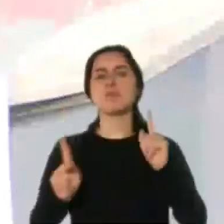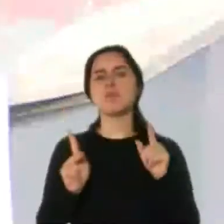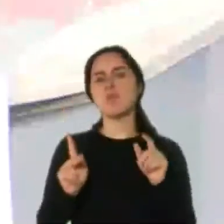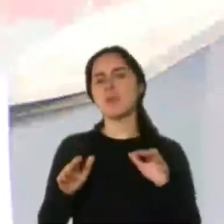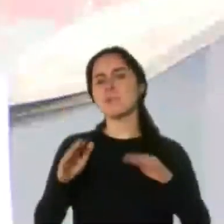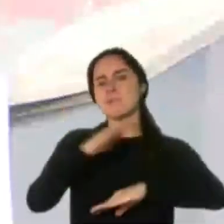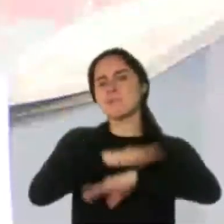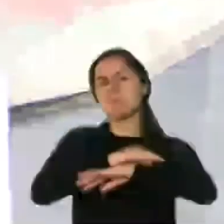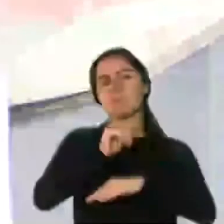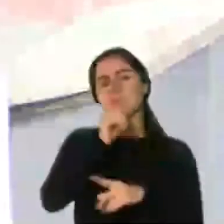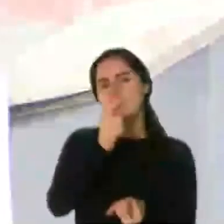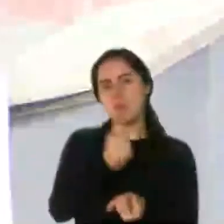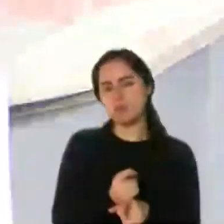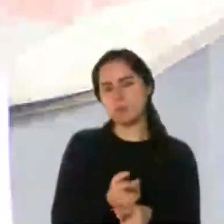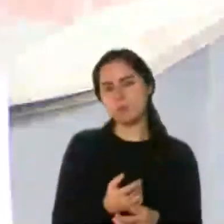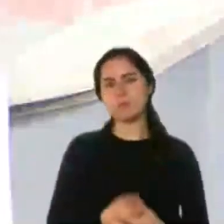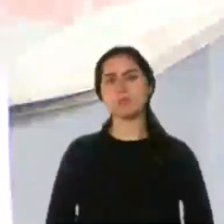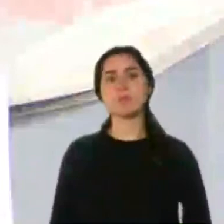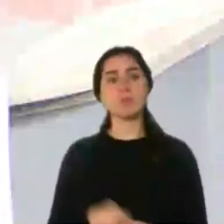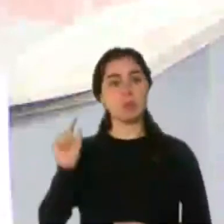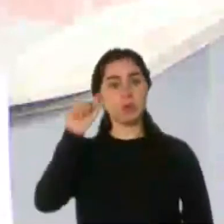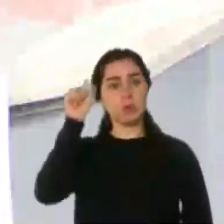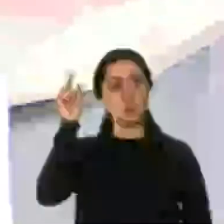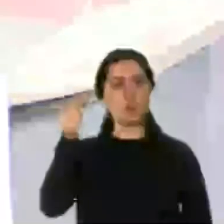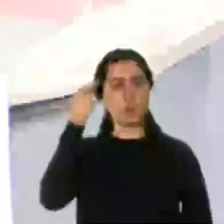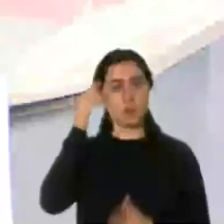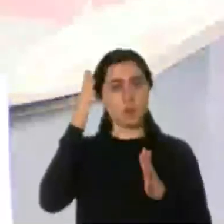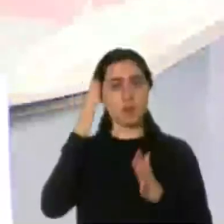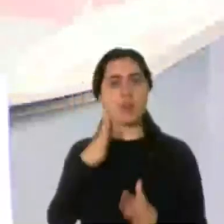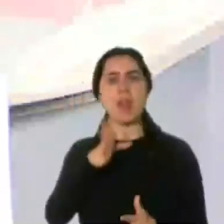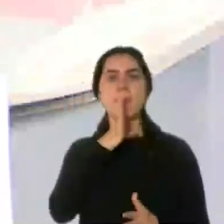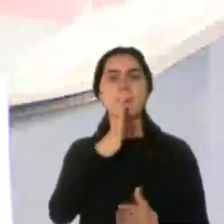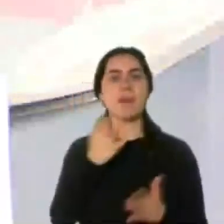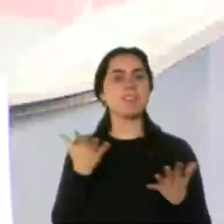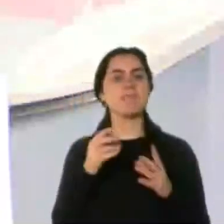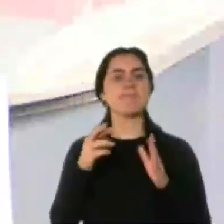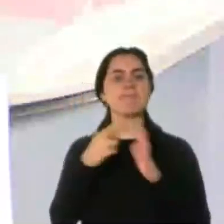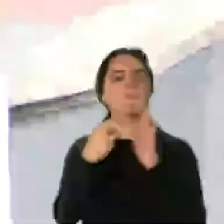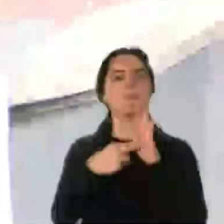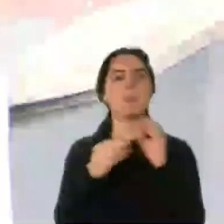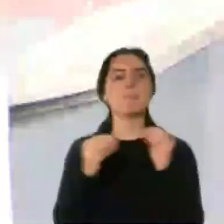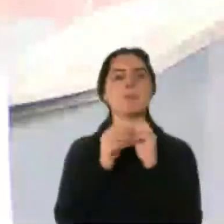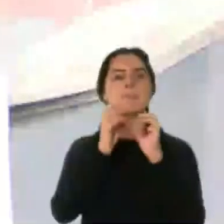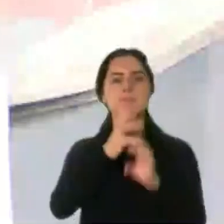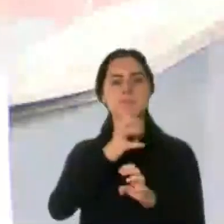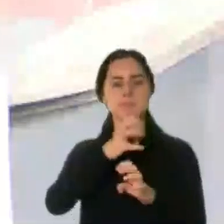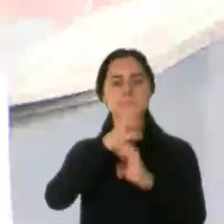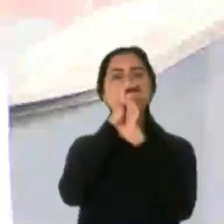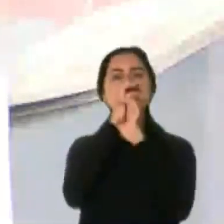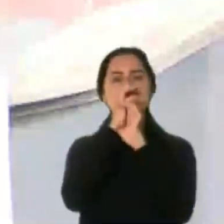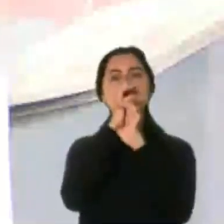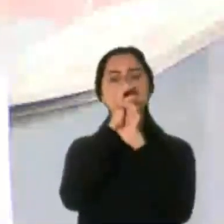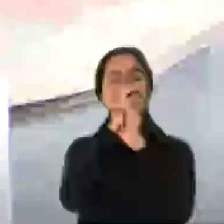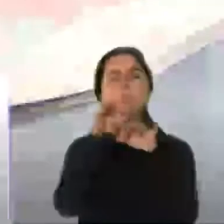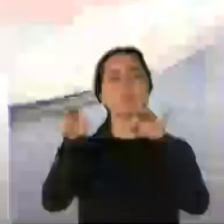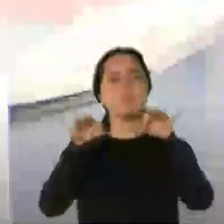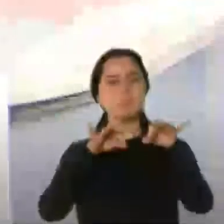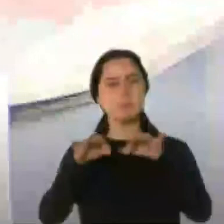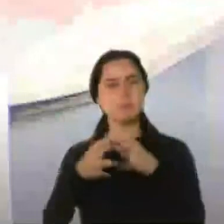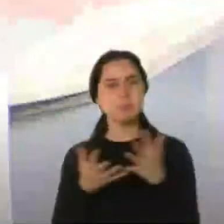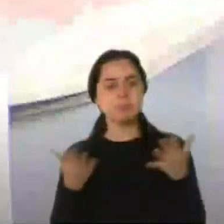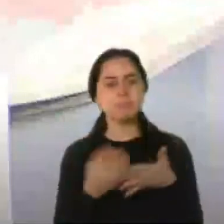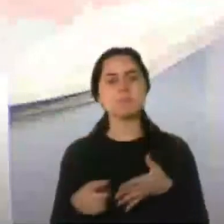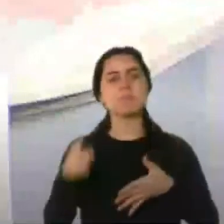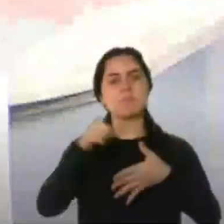generales, quisiéramos destacar que la gobernadora hizo alusión a medidas más restrictivas que son pertinentes, y ahí comenzó a destacar, por